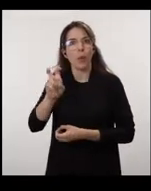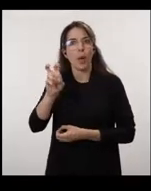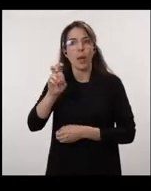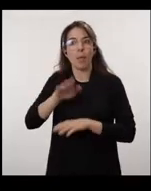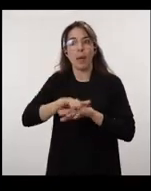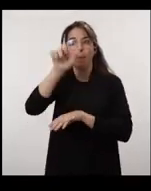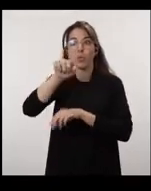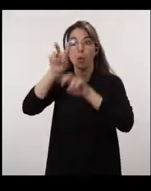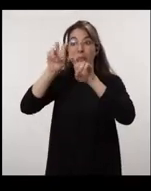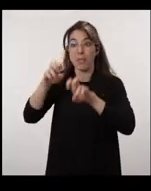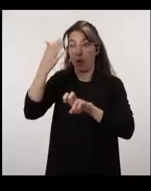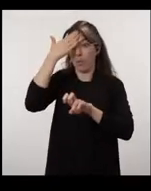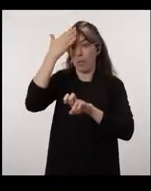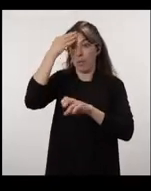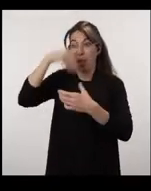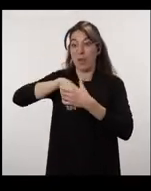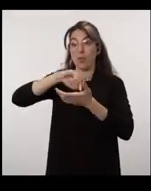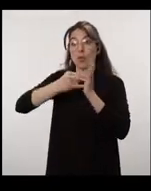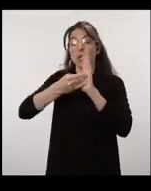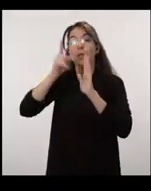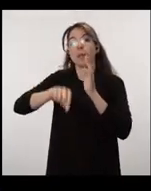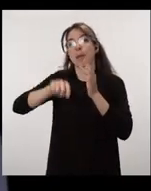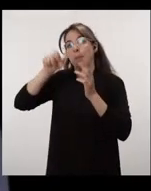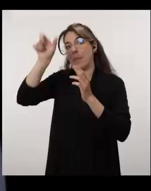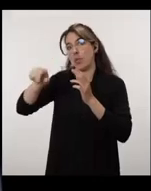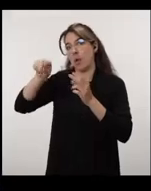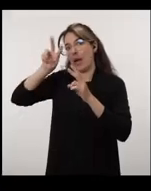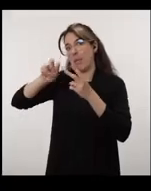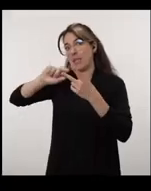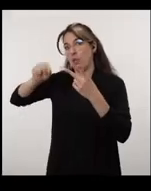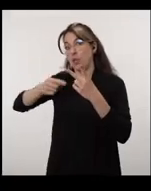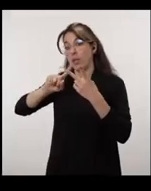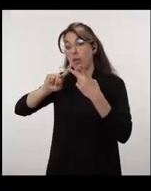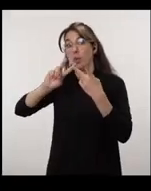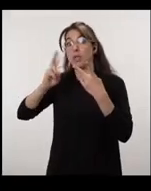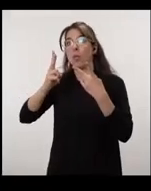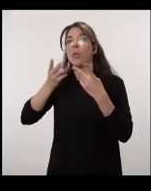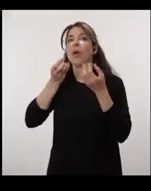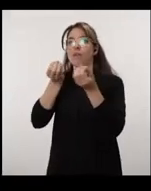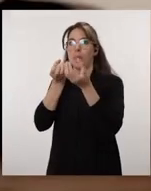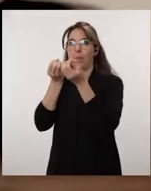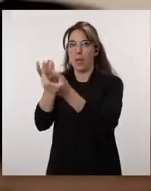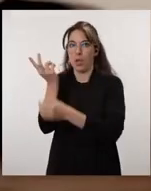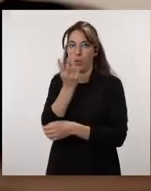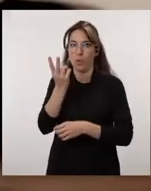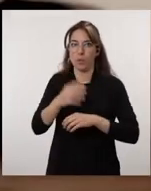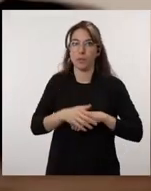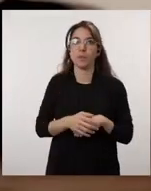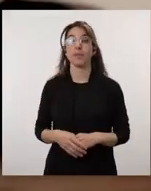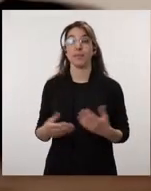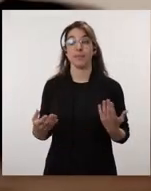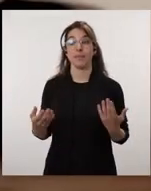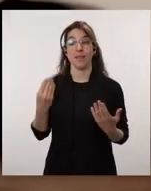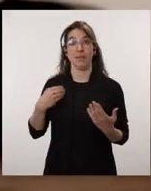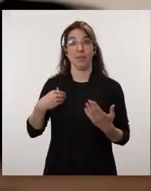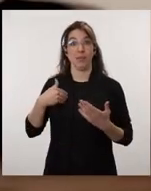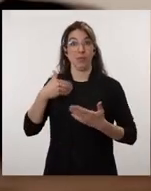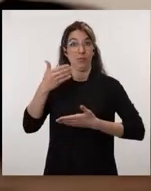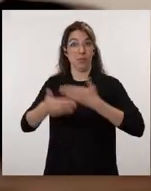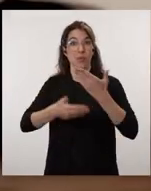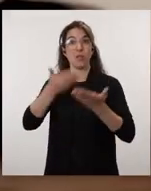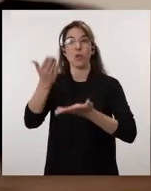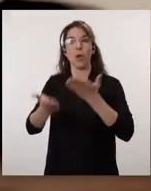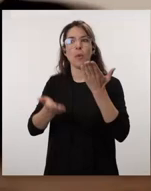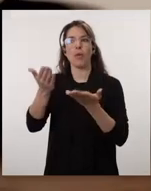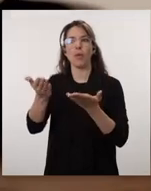valiosa tanto al investigador principal del proyecto como al investigador contratado este procedimiento de evaluación santiago da